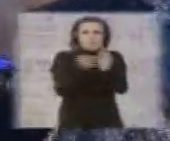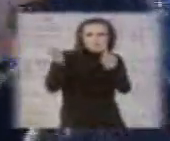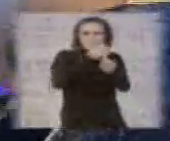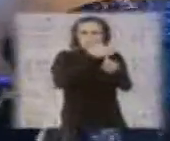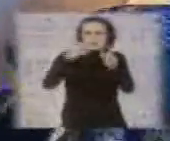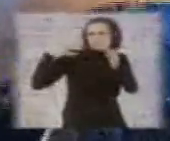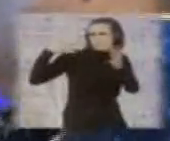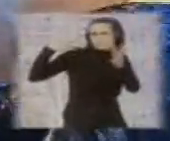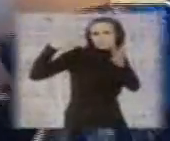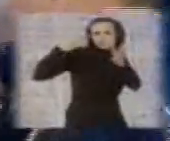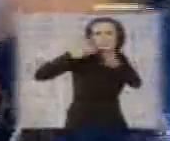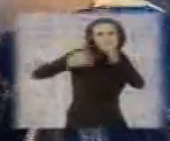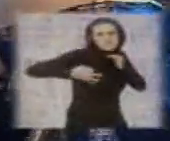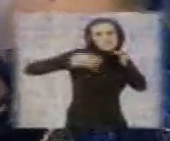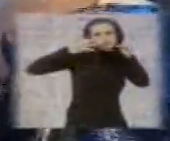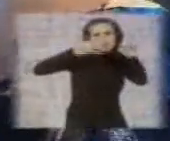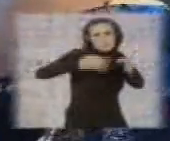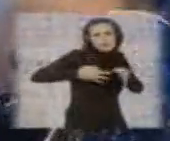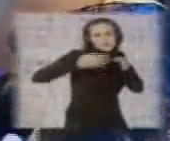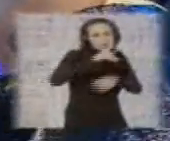siglos, ese siempre ha sido su